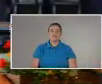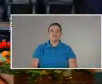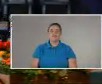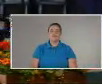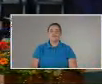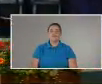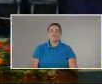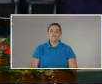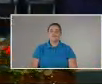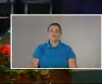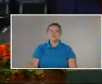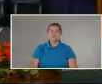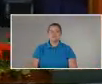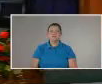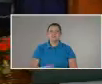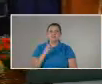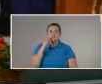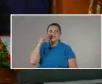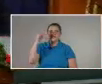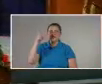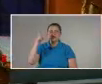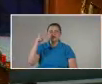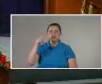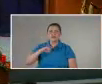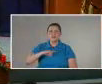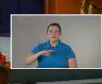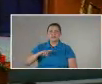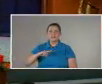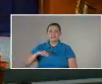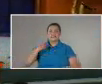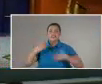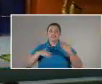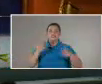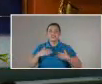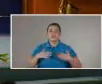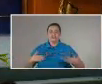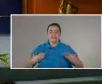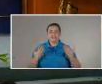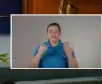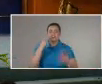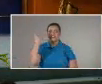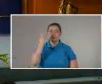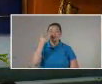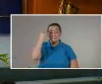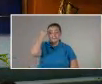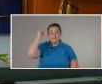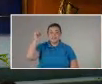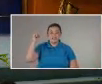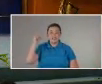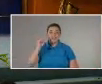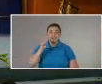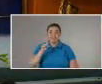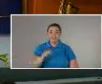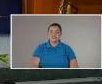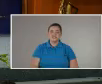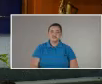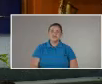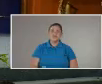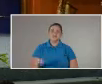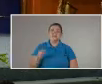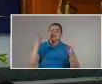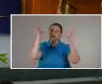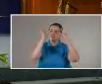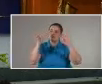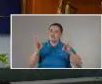entender que el Señor se regocijó saltando y dando vueltas. ¿Se imagina eso? ¿Qué tipo de